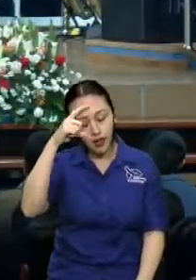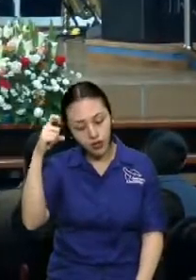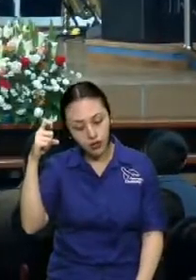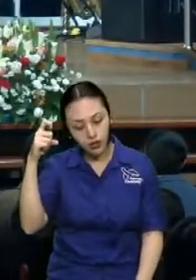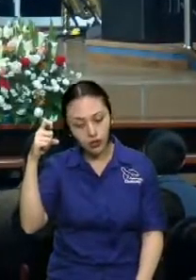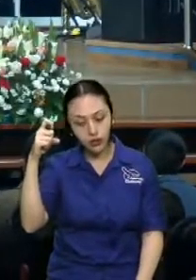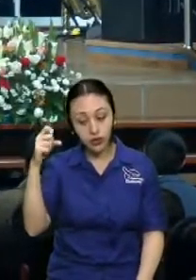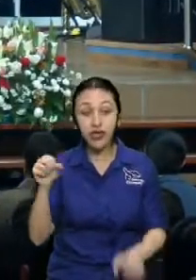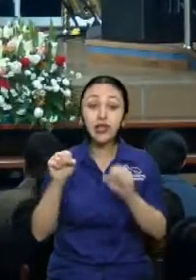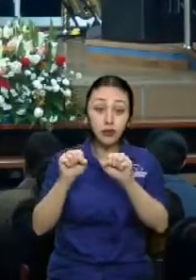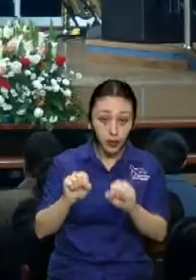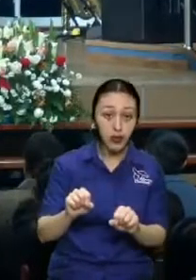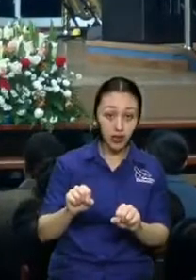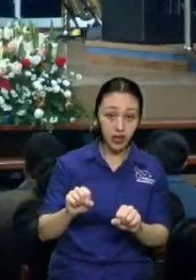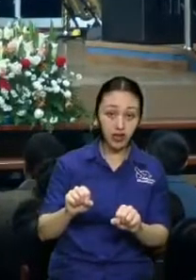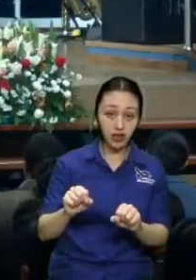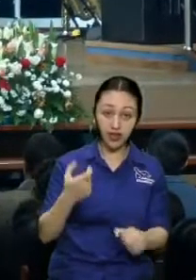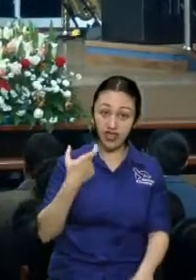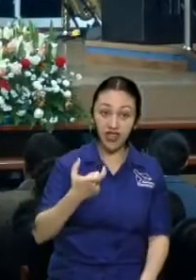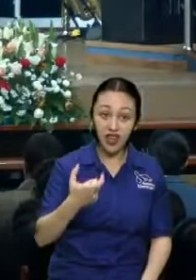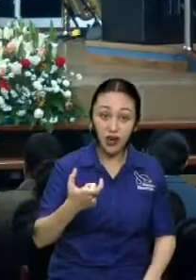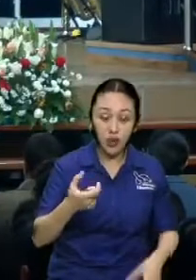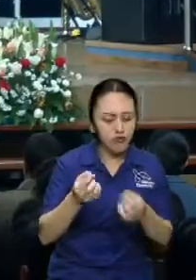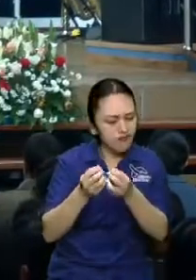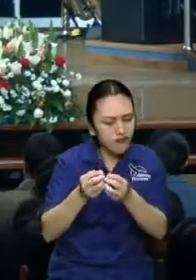Y fui con el hermano que no tenía trabajo